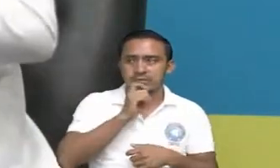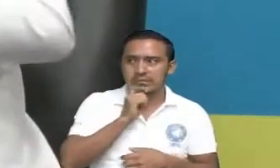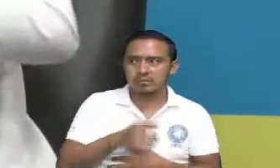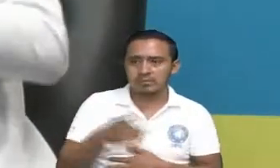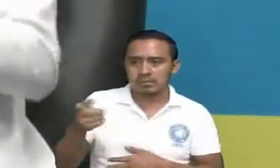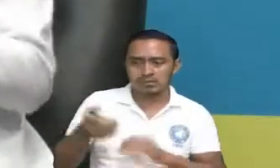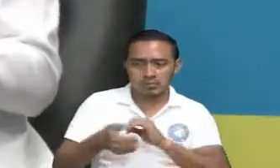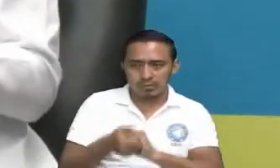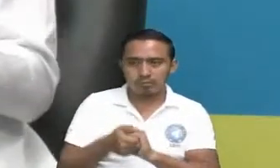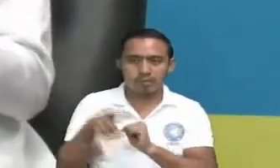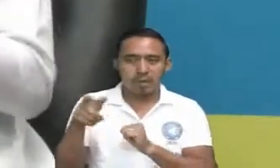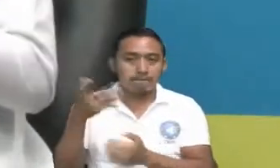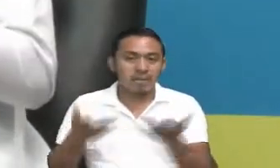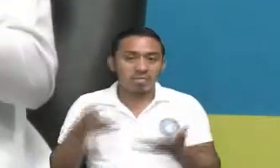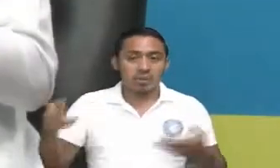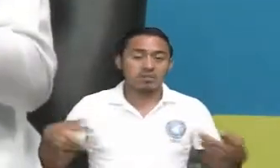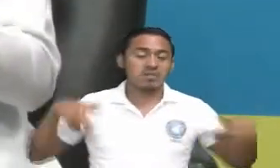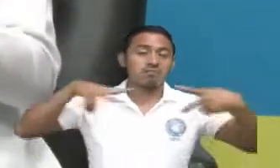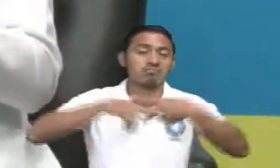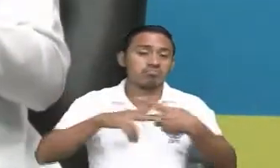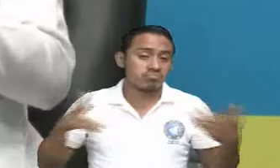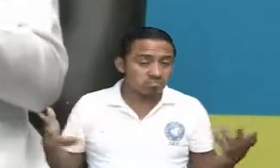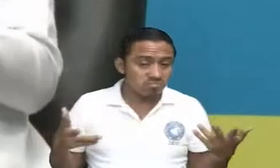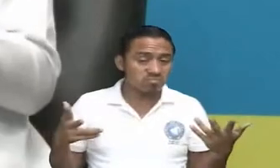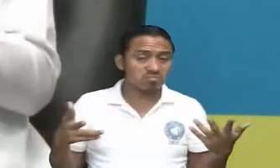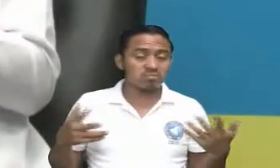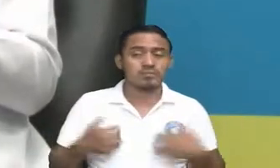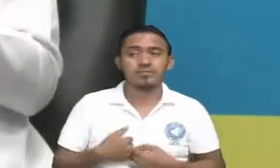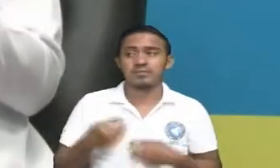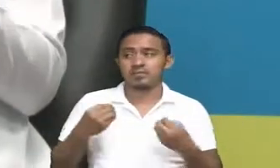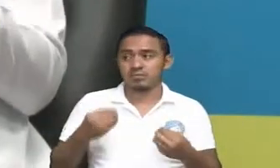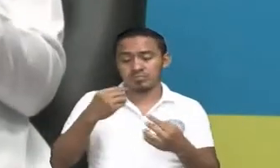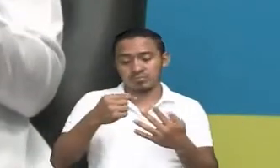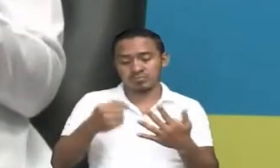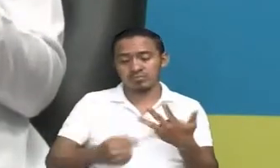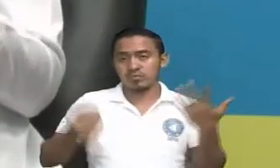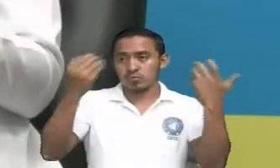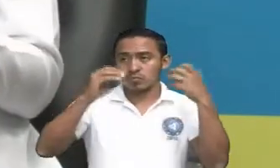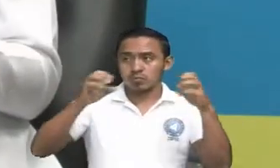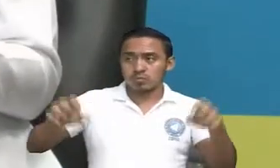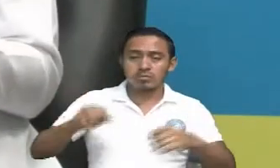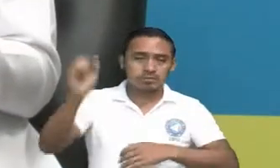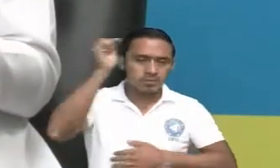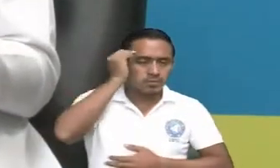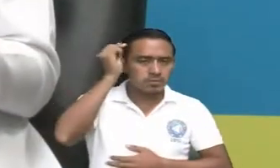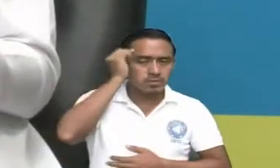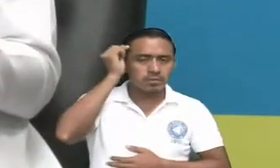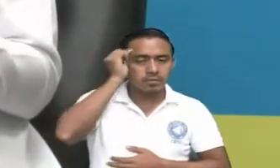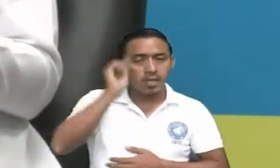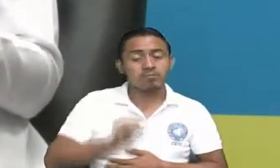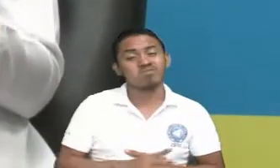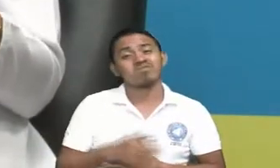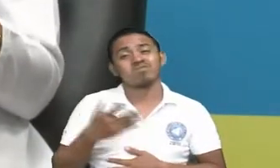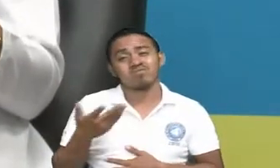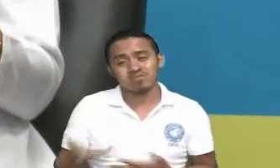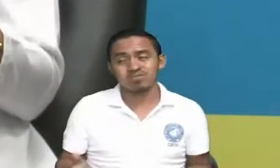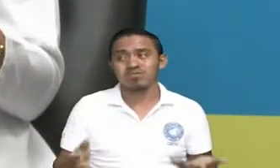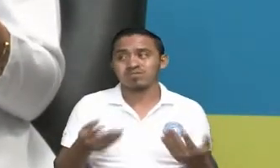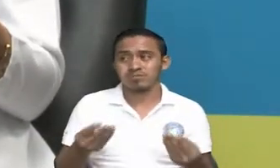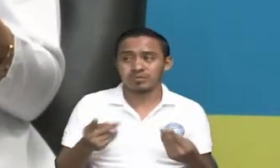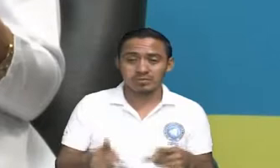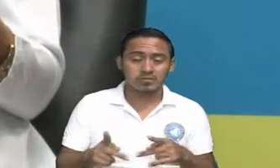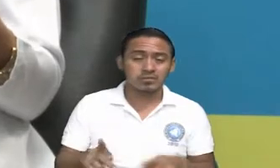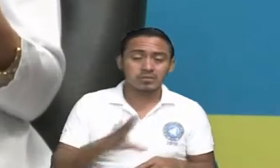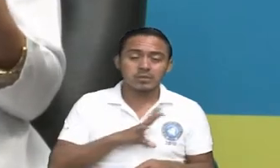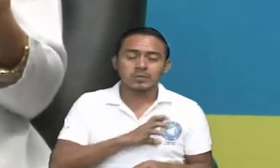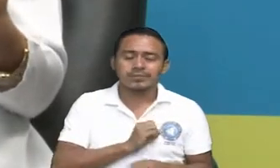pero puede ser también se le puede que te esté, ¿me entiendes? Un montón de cosas que ya se comienzan a crear e imaginar. Por eso te digo de que sufre mucho la persona,